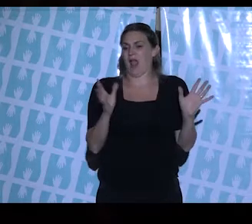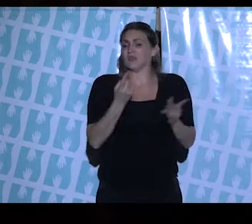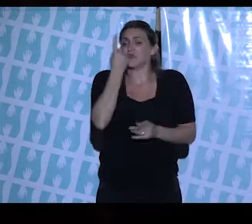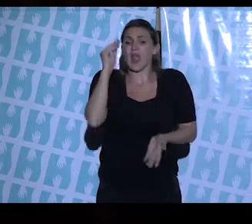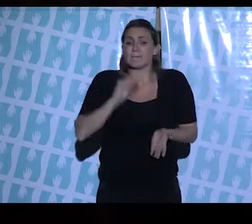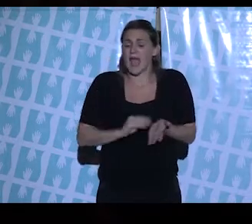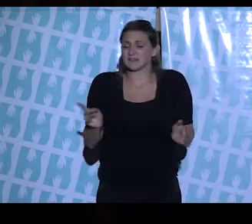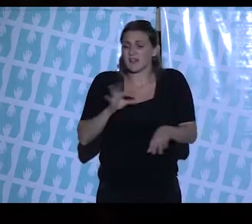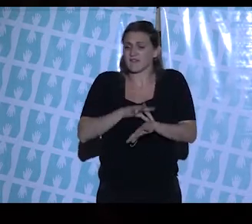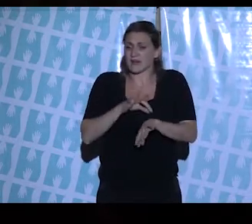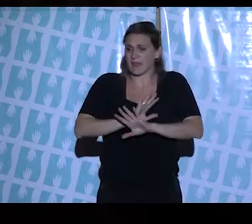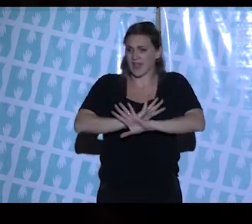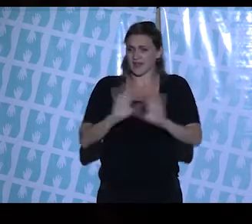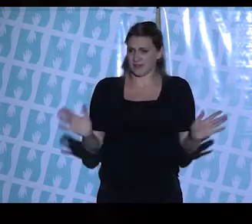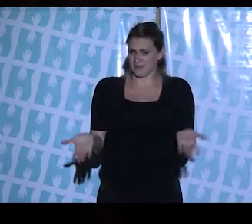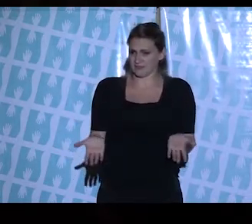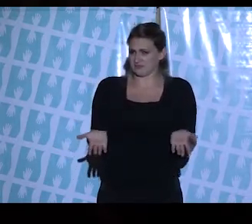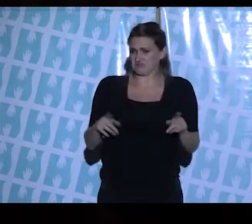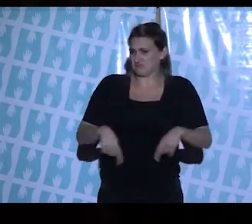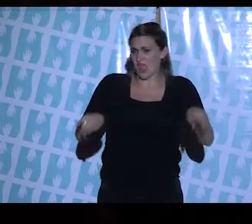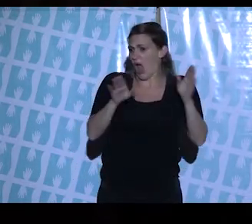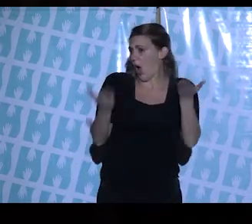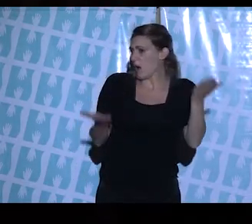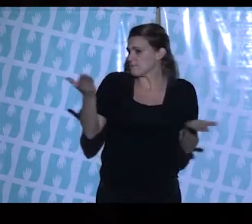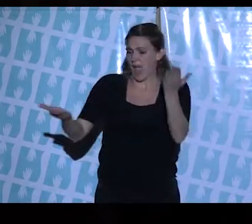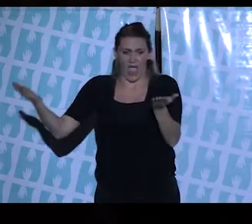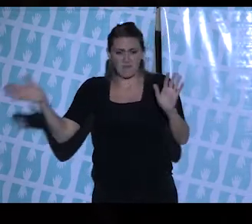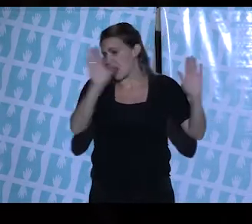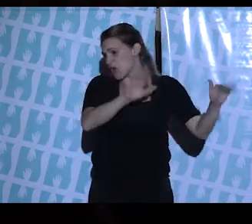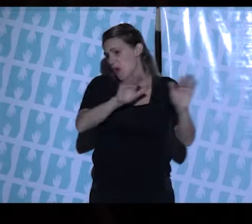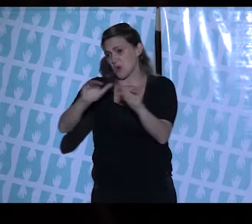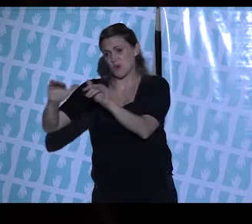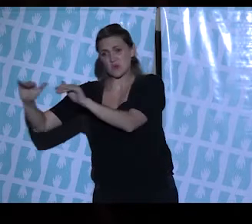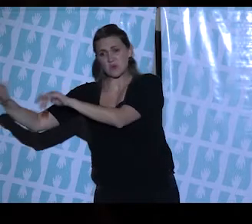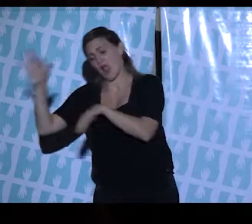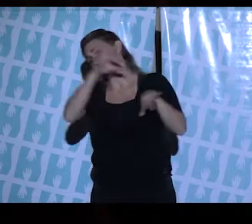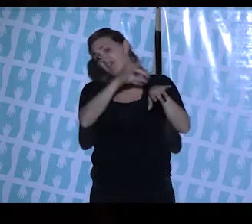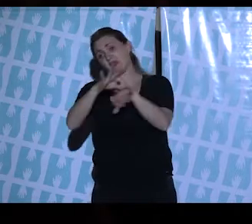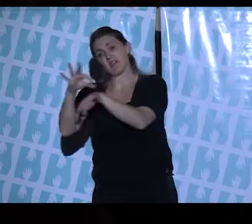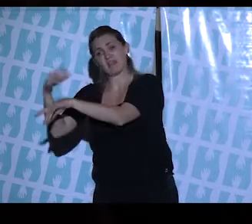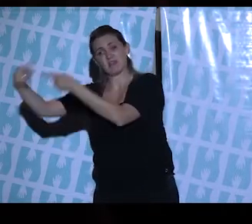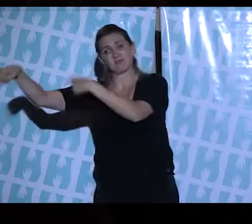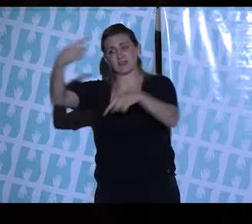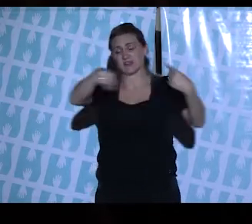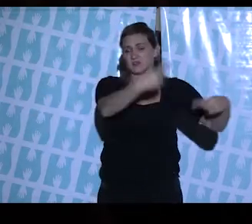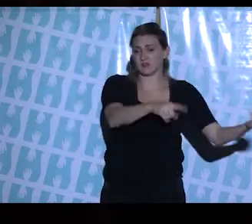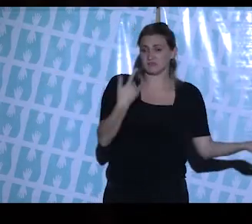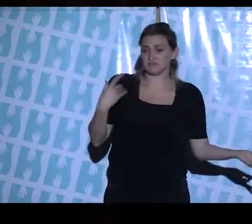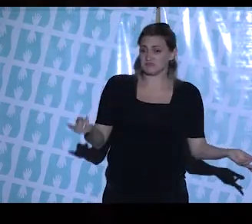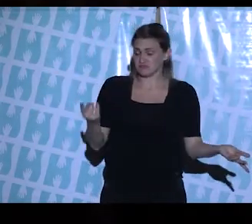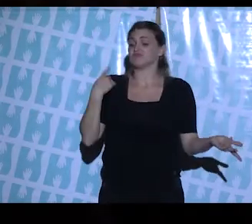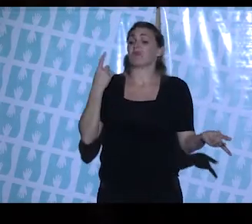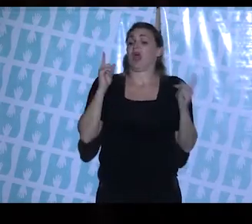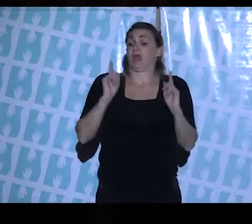clínicas. Tal como cualquier otra enfermedad clínica, es manejable. Son enfermedades